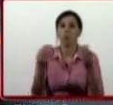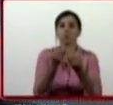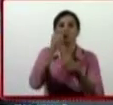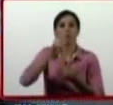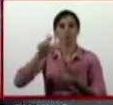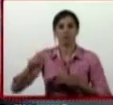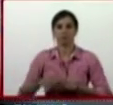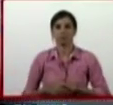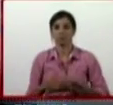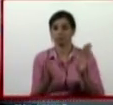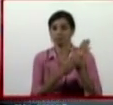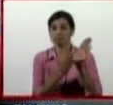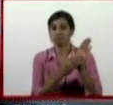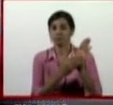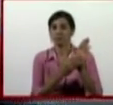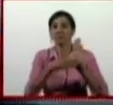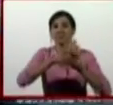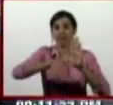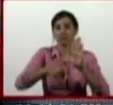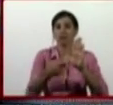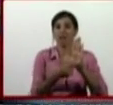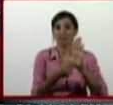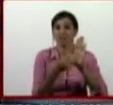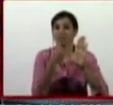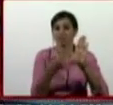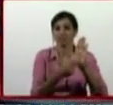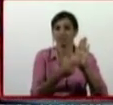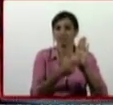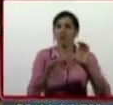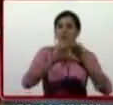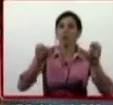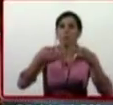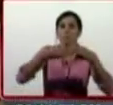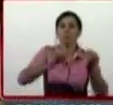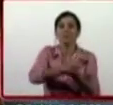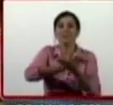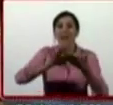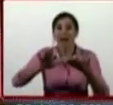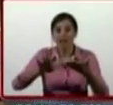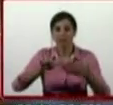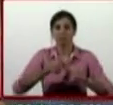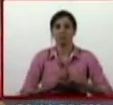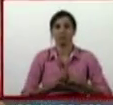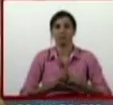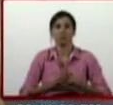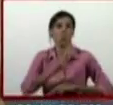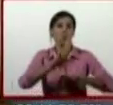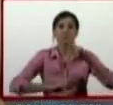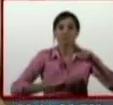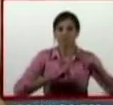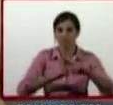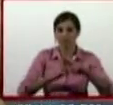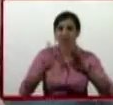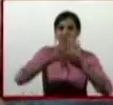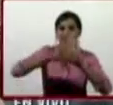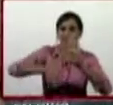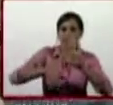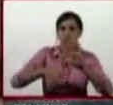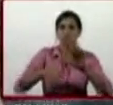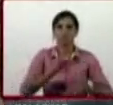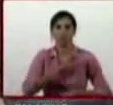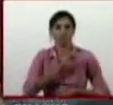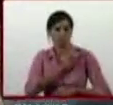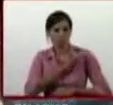eso aquí están los derechos a la educación pública gratuita, universal, el derecho de nuestros